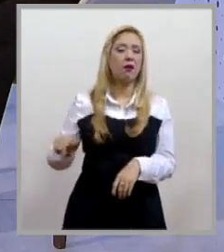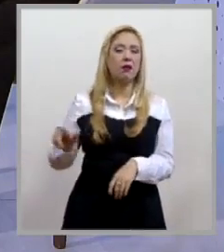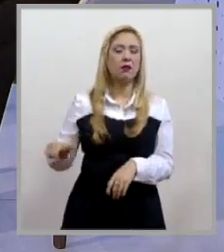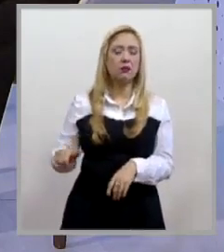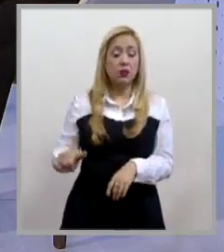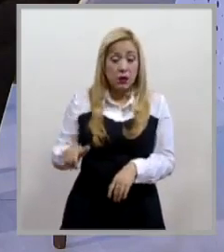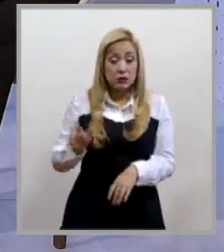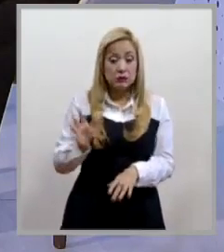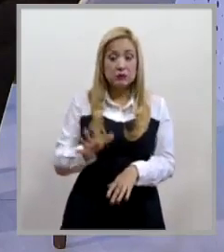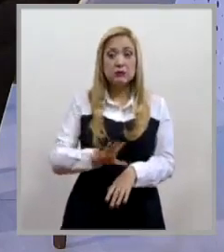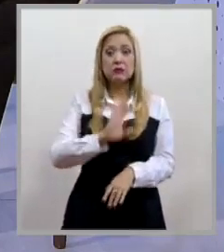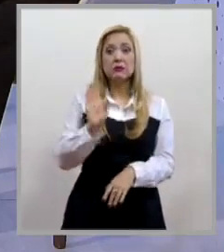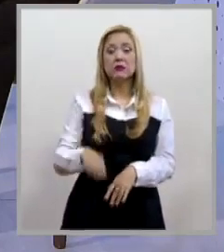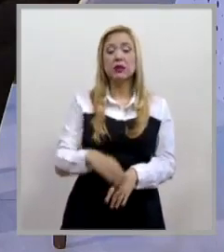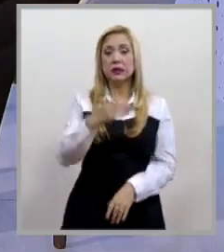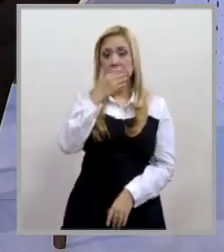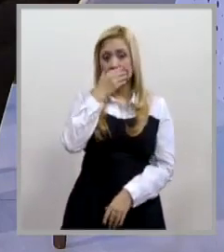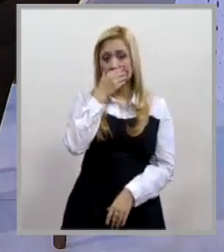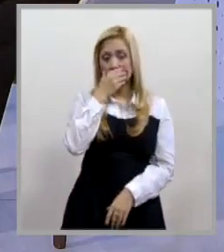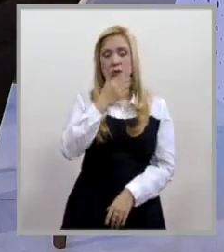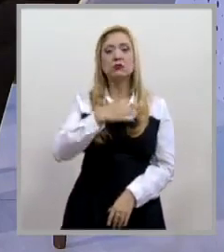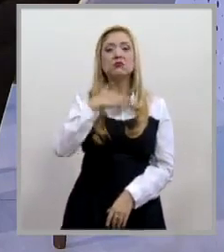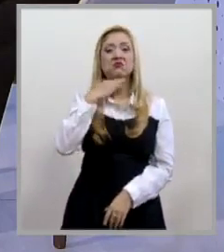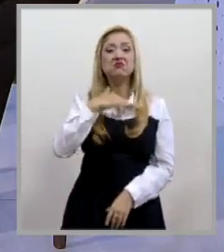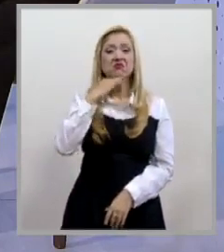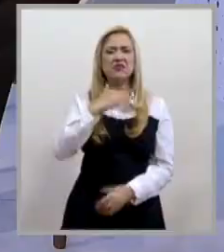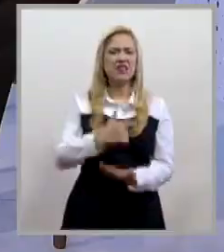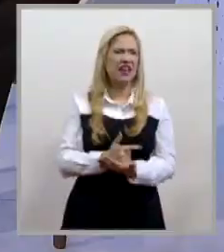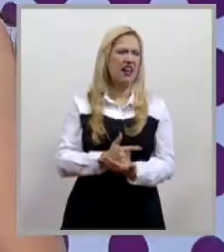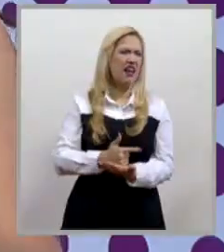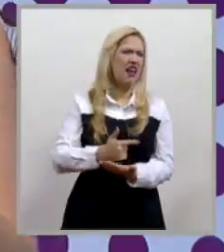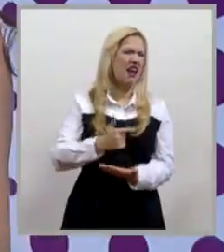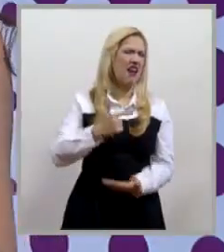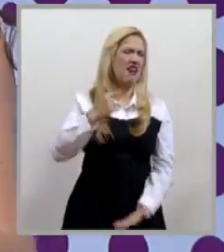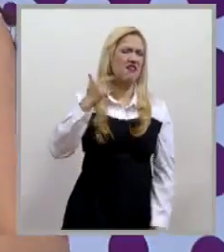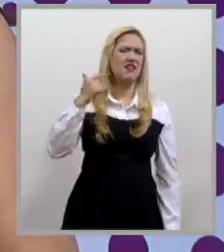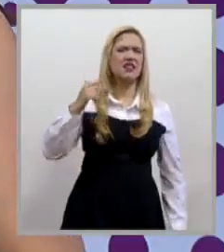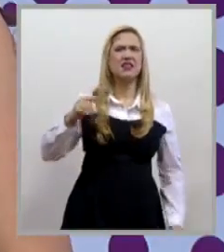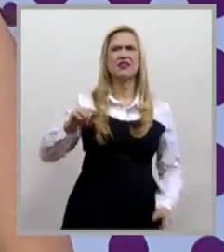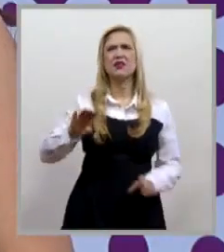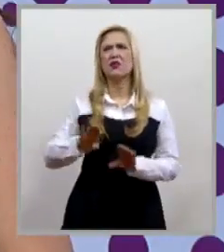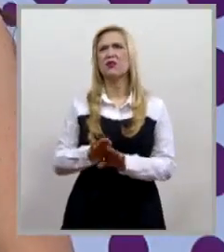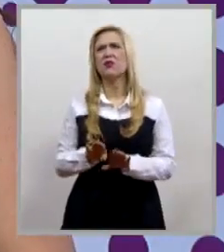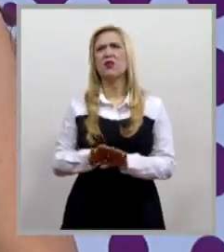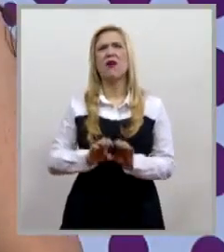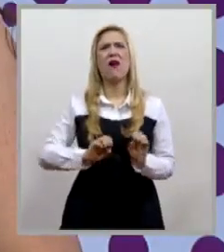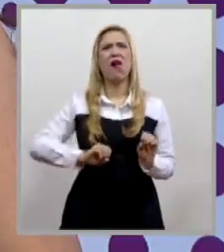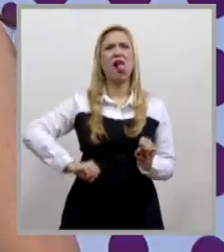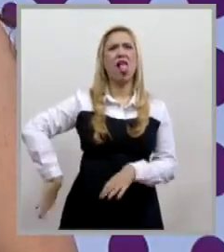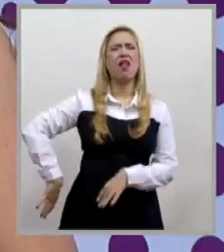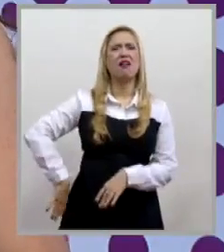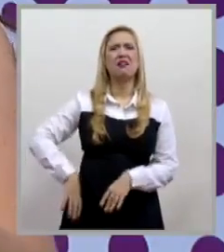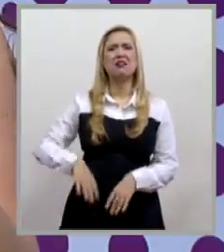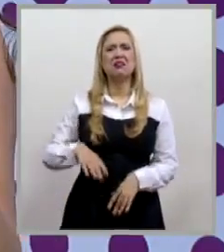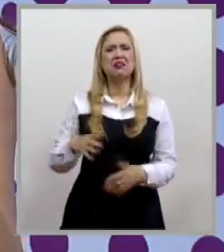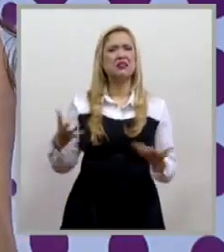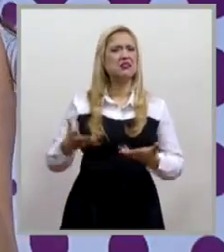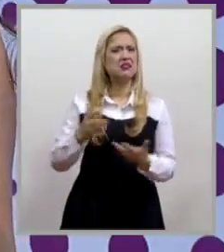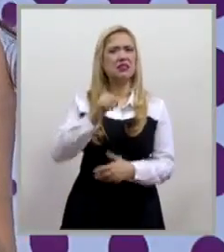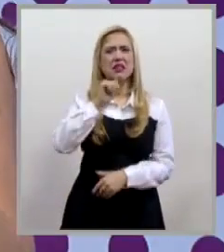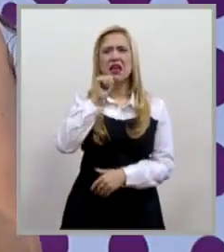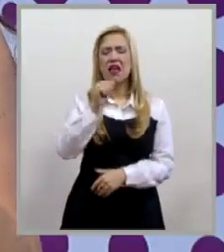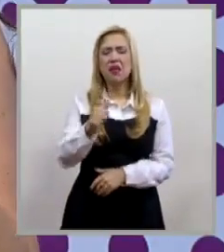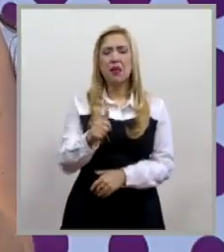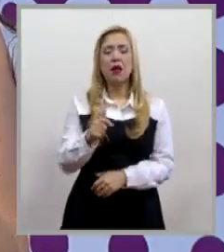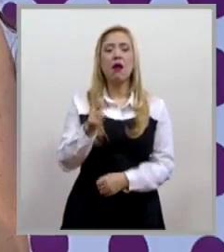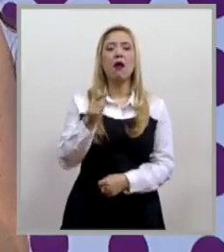jóvenes, donde hubo omisiones y negligencias graves, ¿no? Donde la propia sentencia de Campo Algodonero